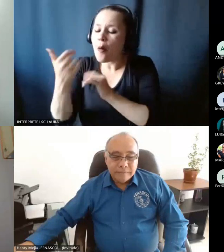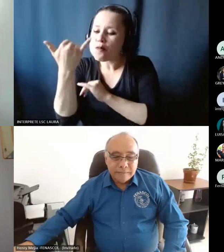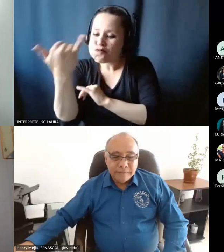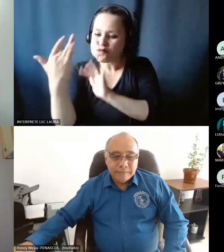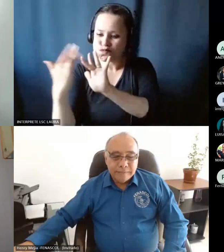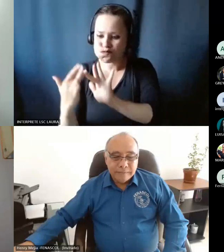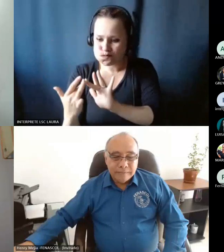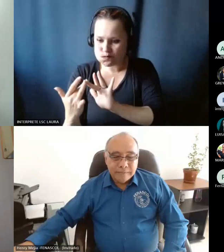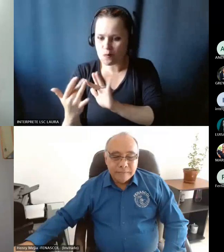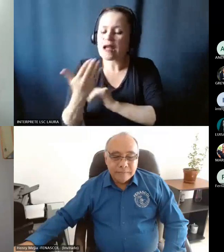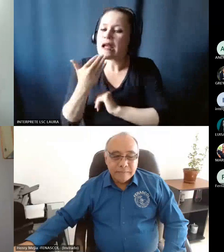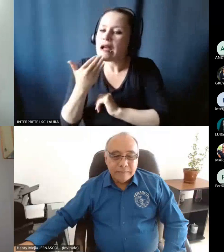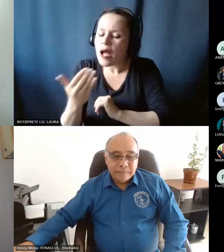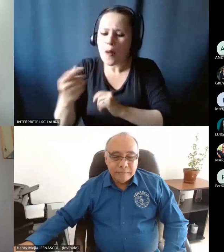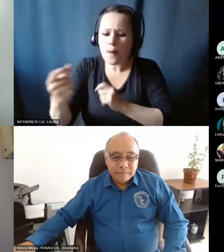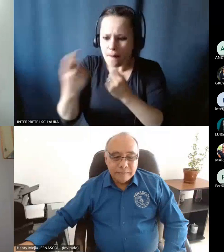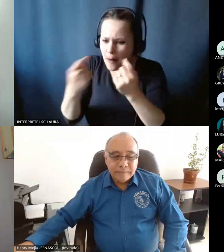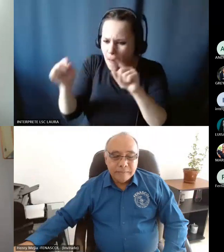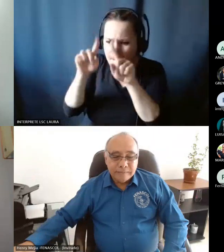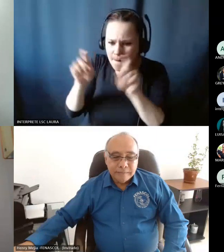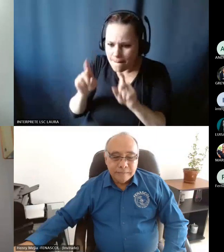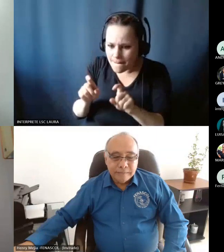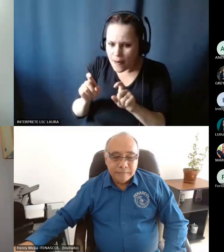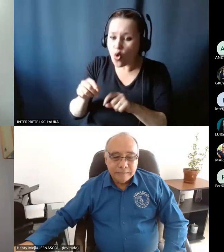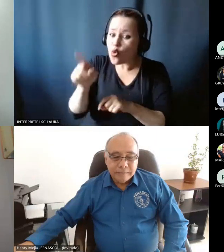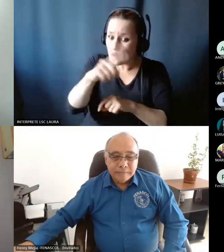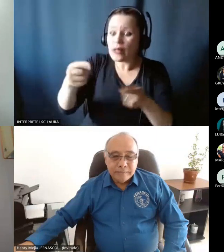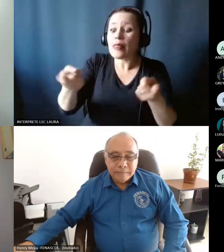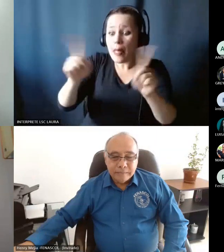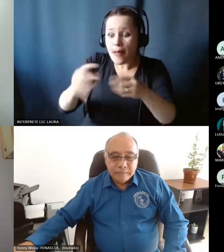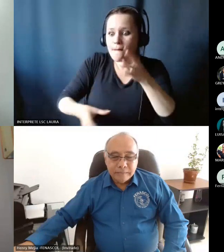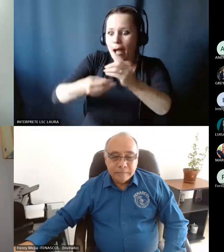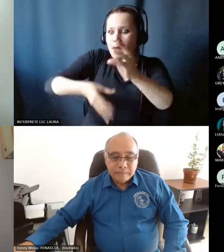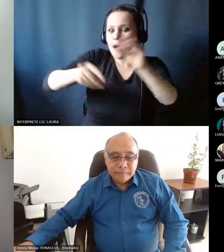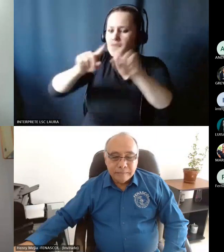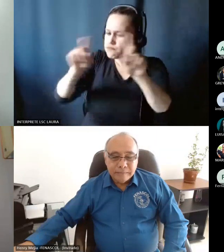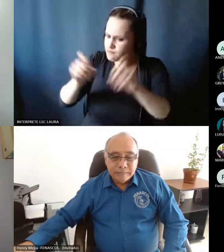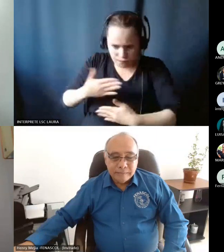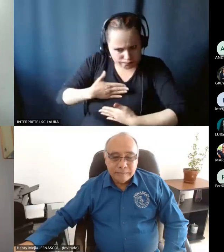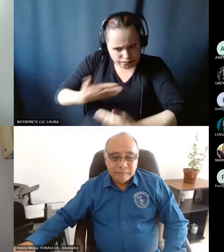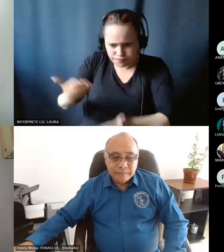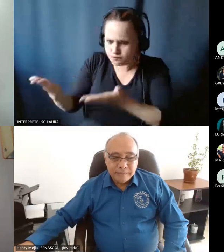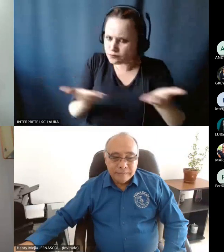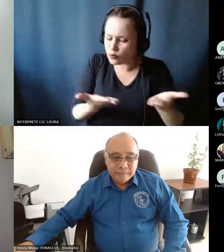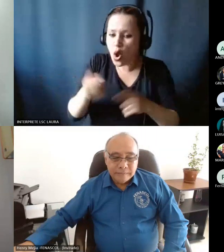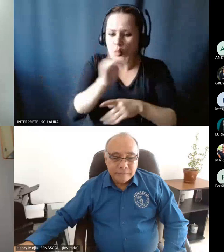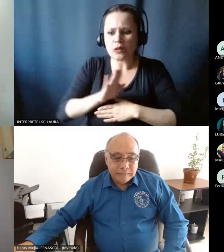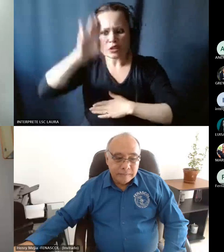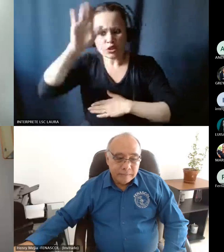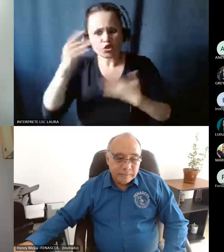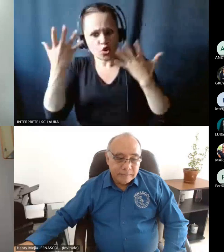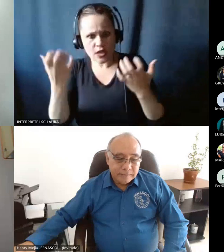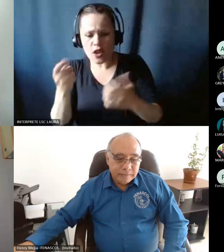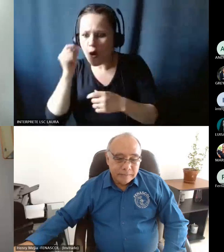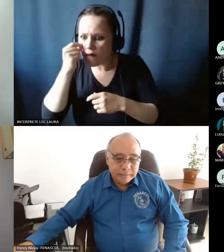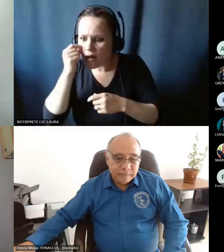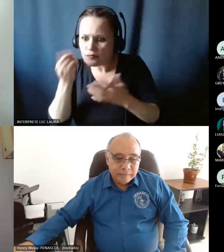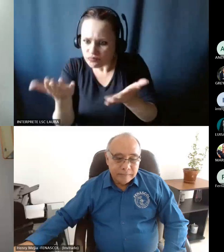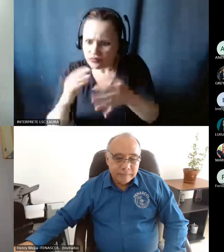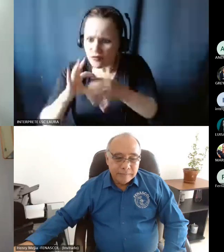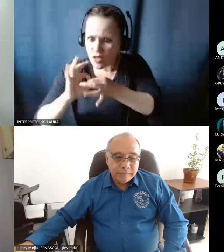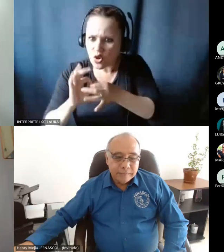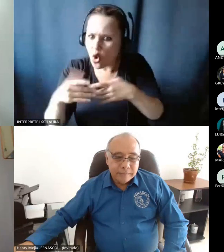participaron a los que nos mandaron las preguntas a las que nos van a mandar las preguntas a los que digan Oiga yo quiero hacer una rueda de prensa con fenascol qué hay que